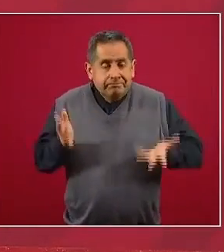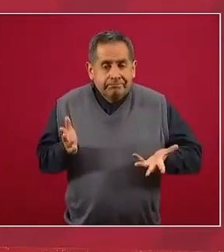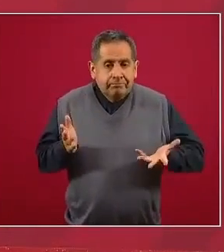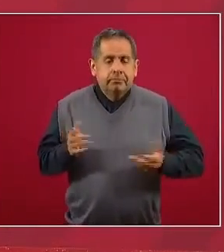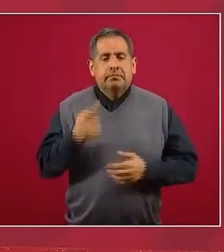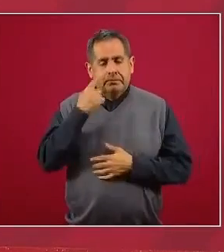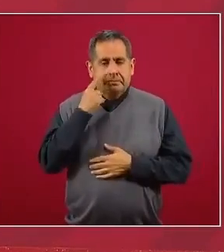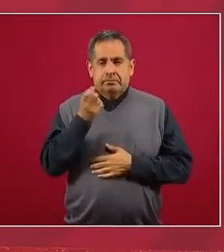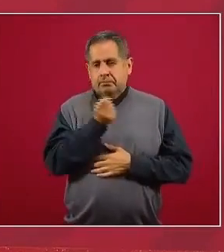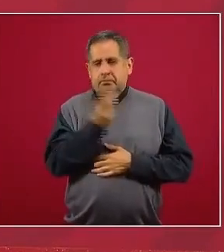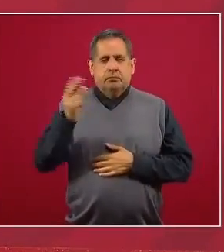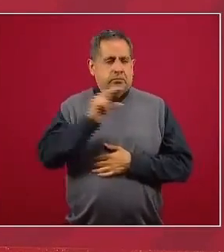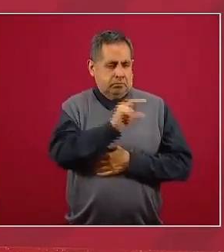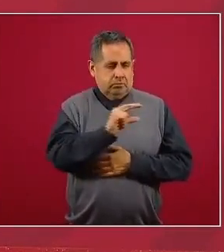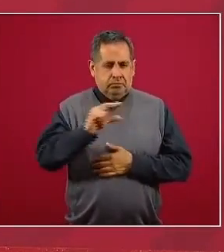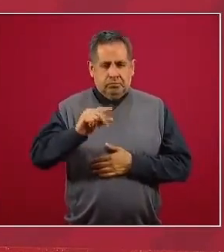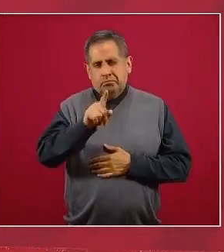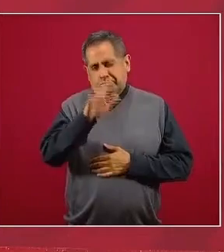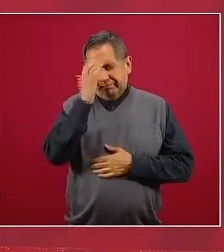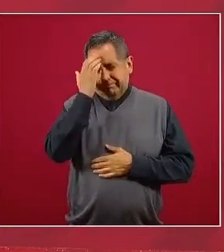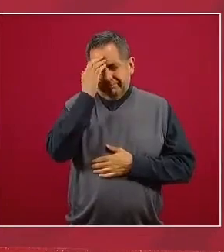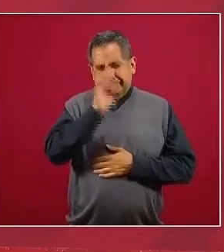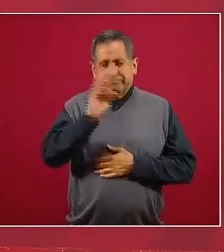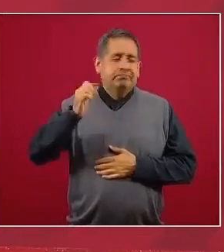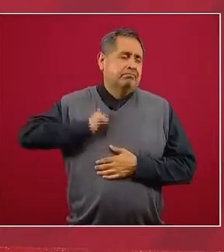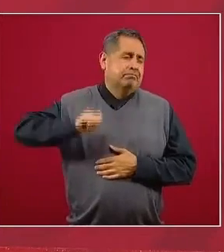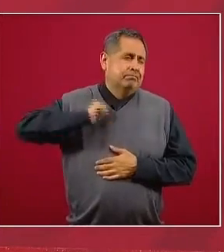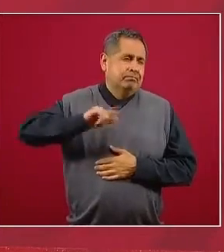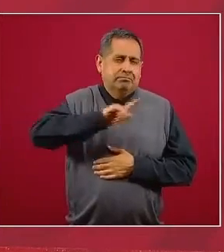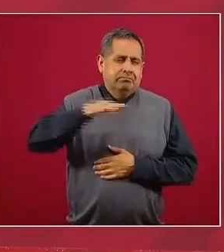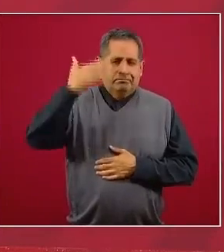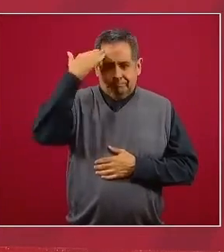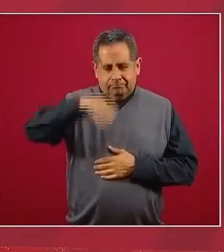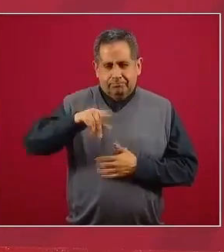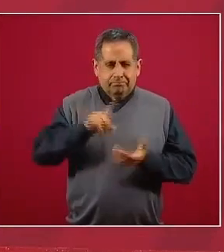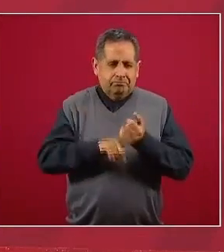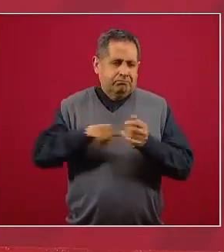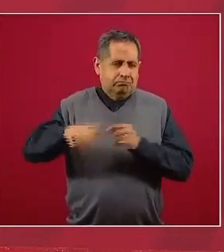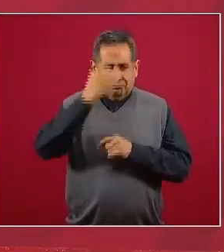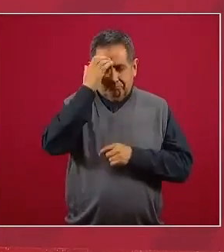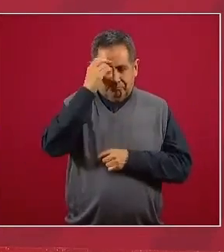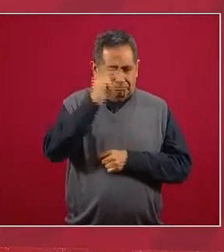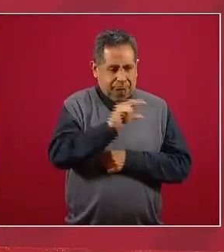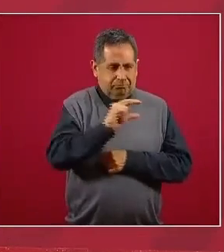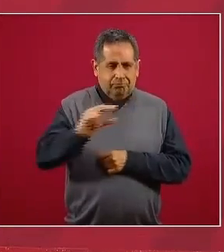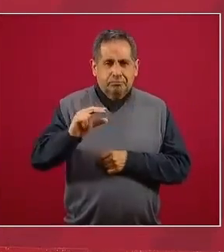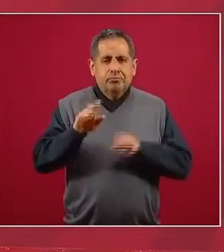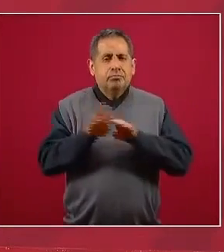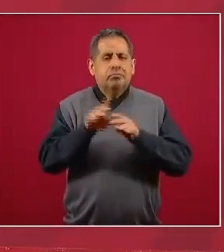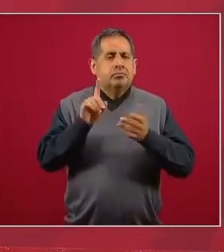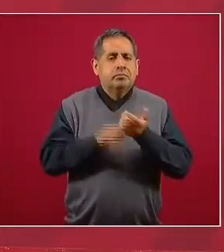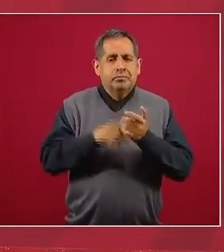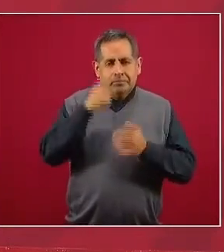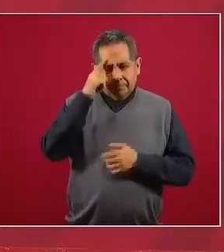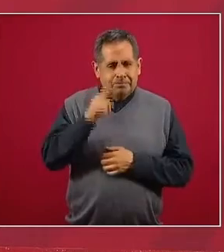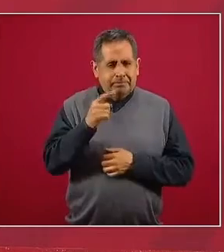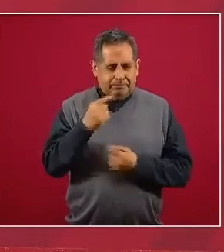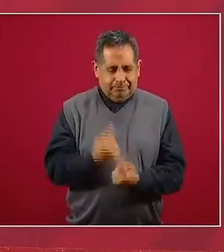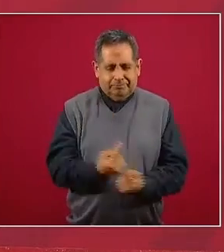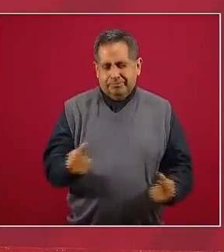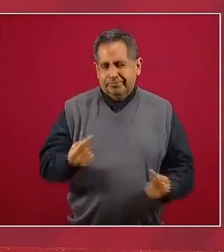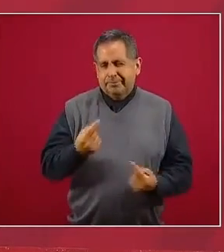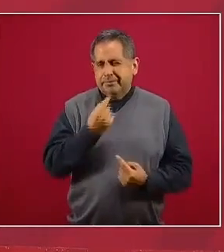vacunas, posiblemente las vacunas más antiguas, las más clásicamente conocidas del esquema de inmunización de la